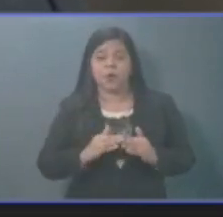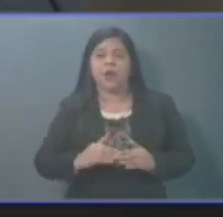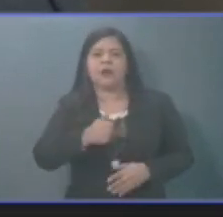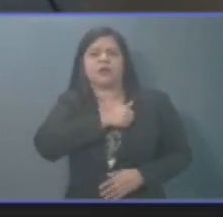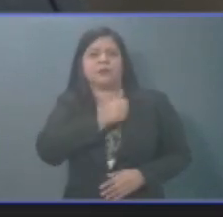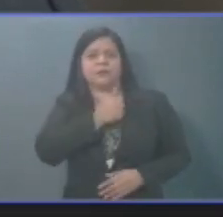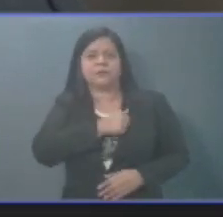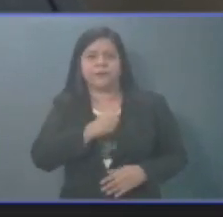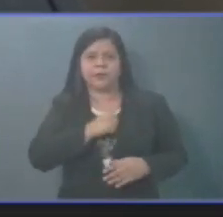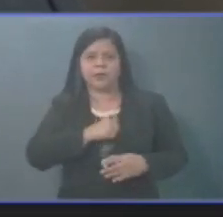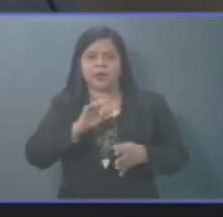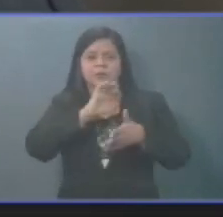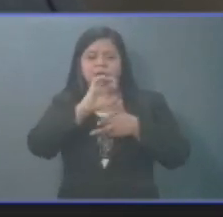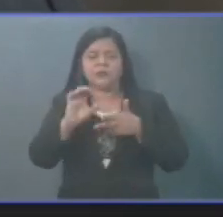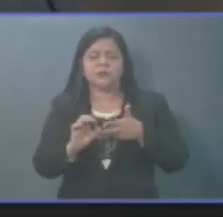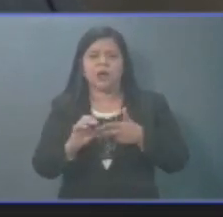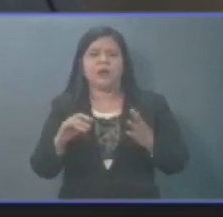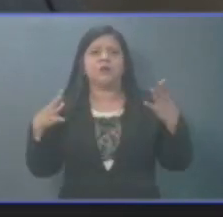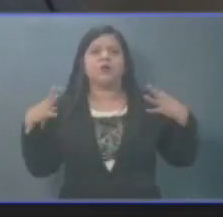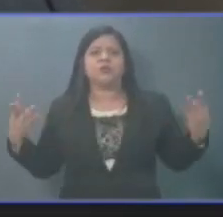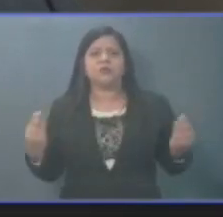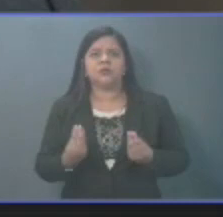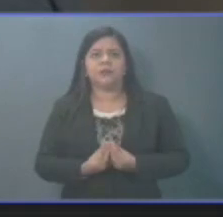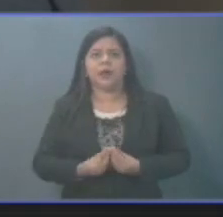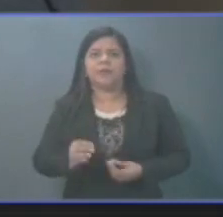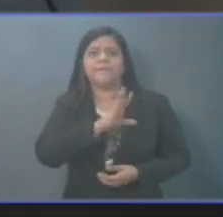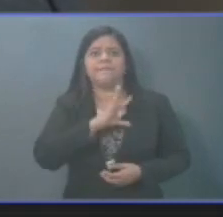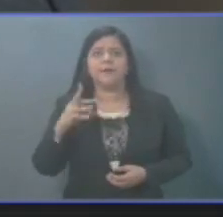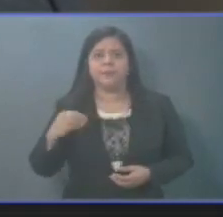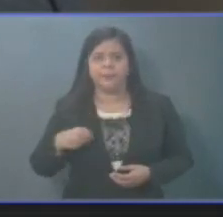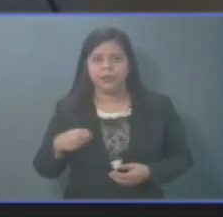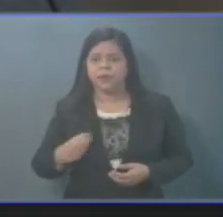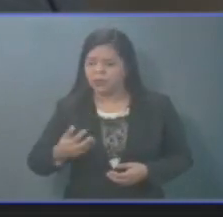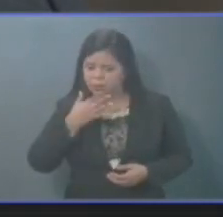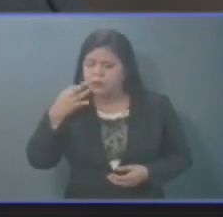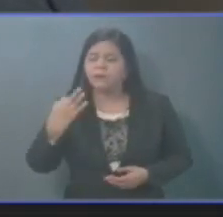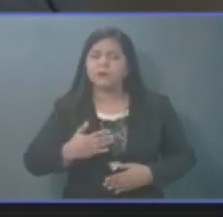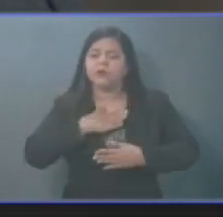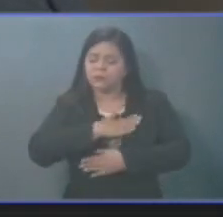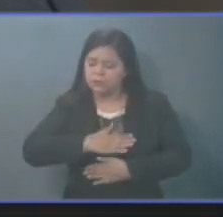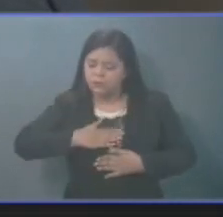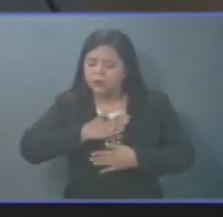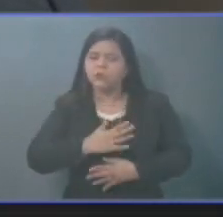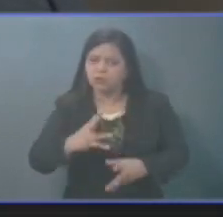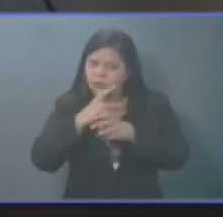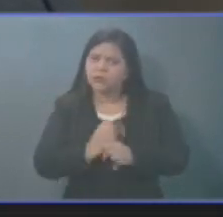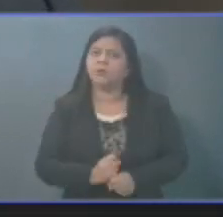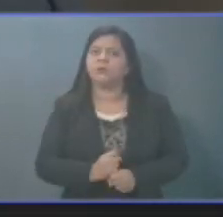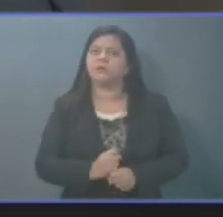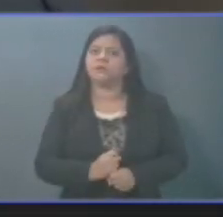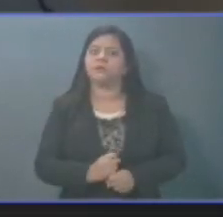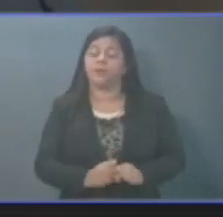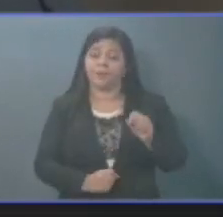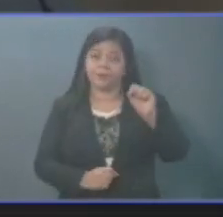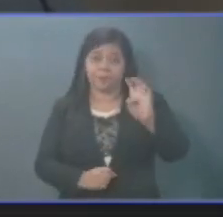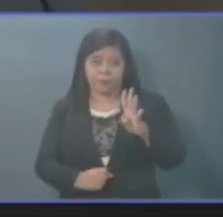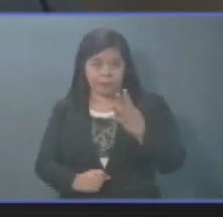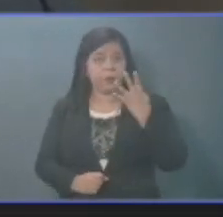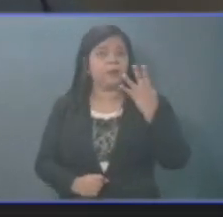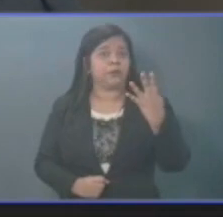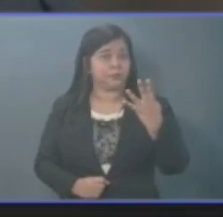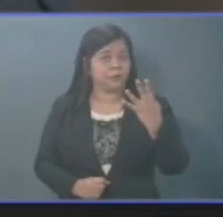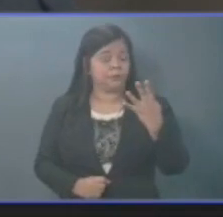Estado, la sociedad y la familia para garantizar pleno disfrute de los mismos. Cuarto, que en